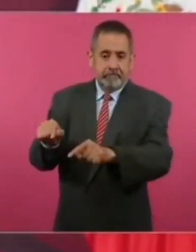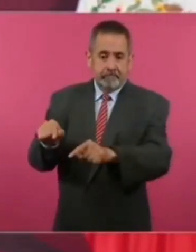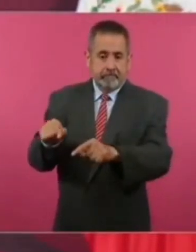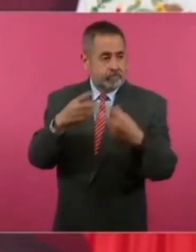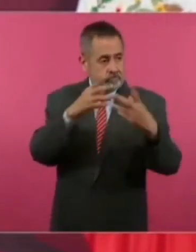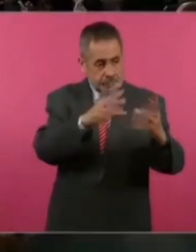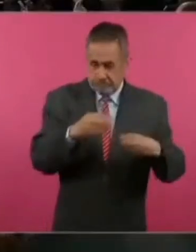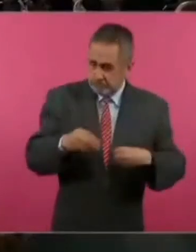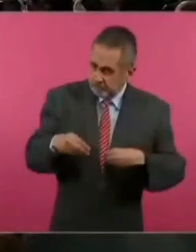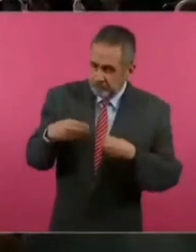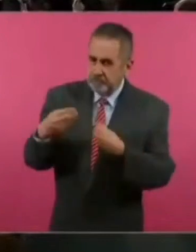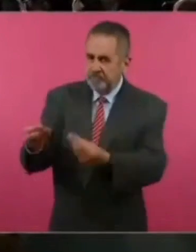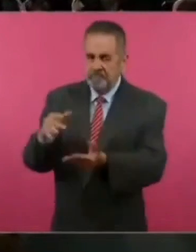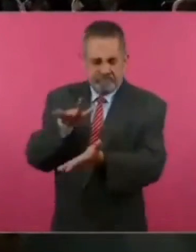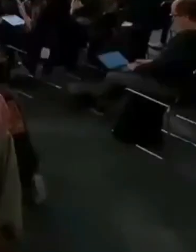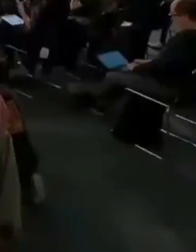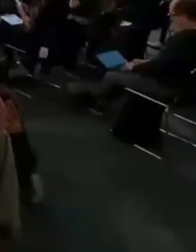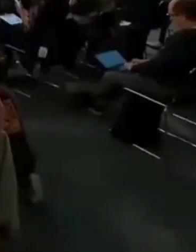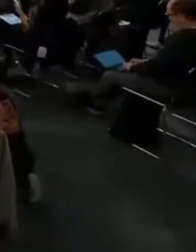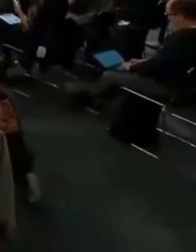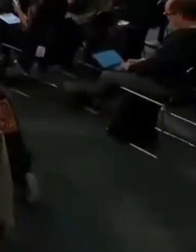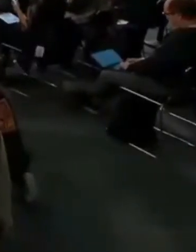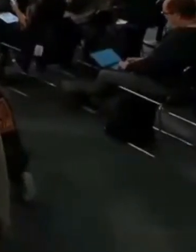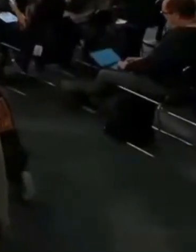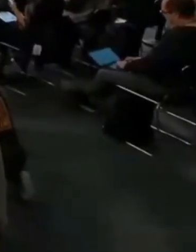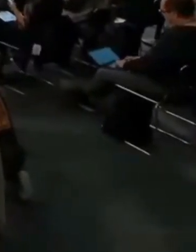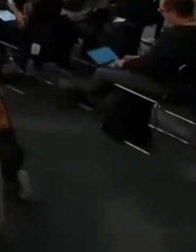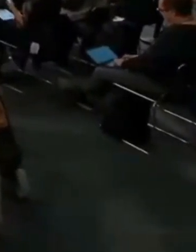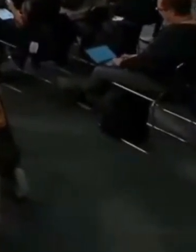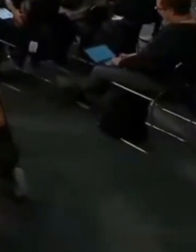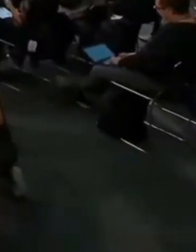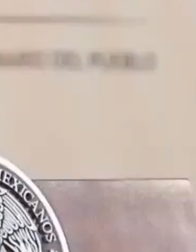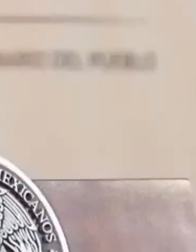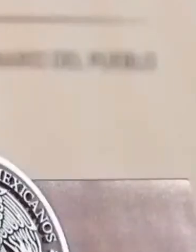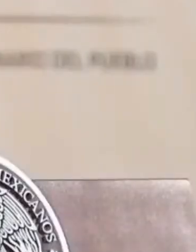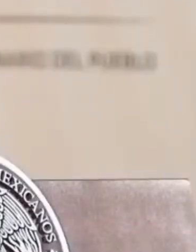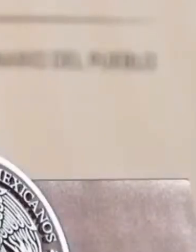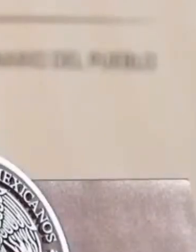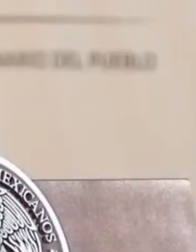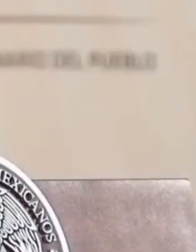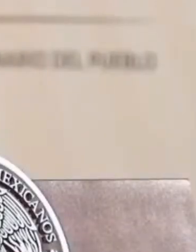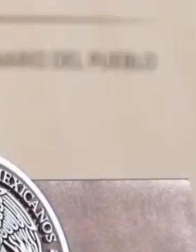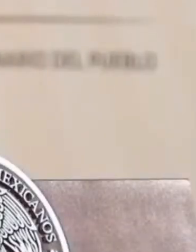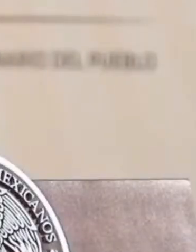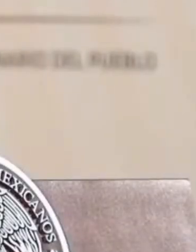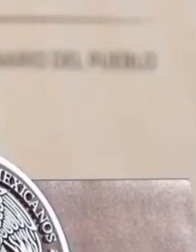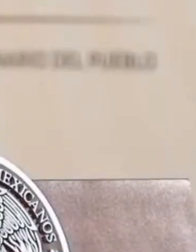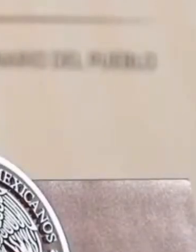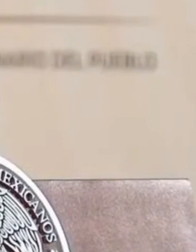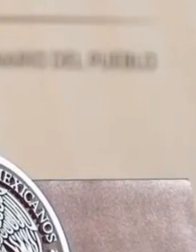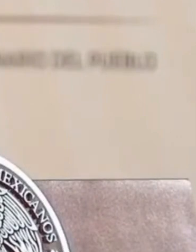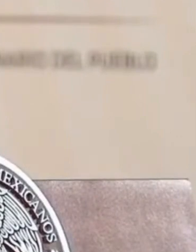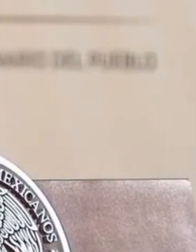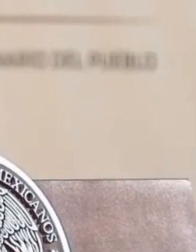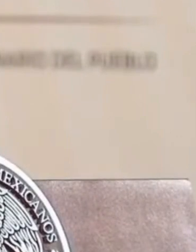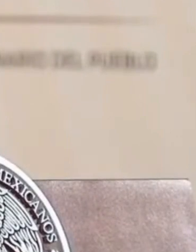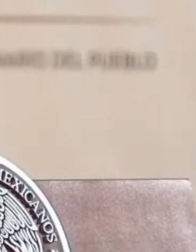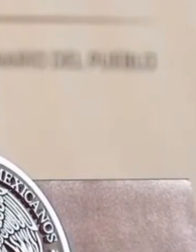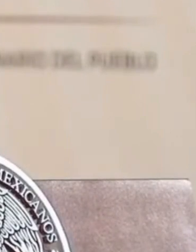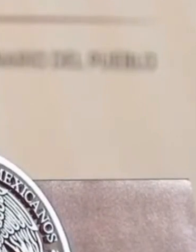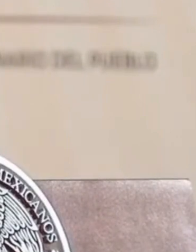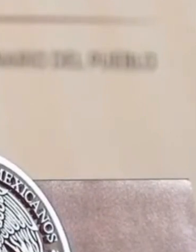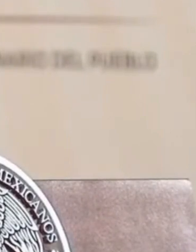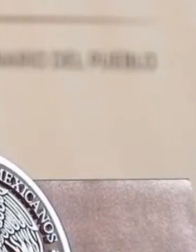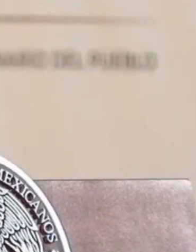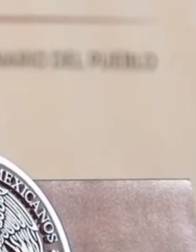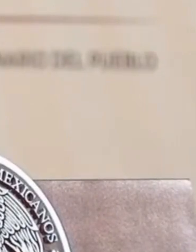se destinó a apoyar a los de abajo, para que no se creara por la crisis